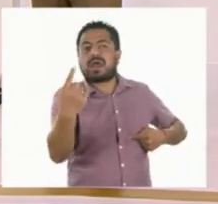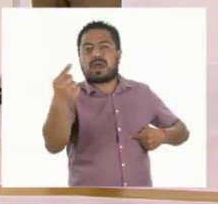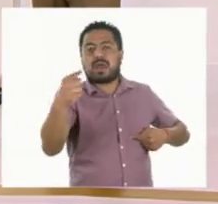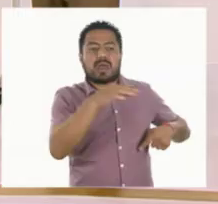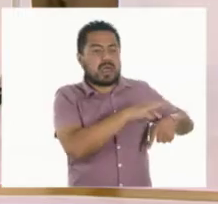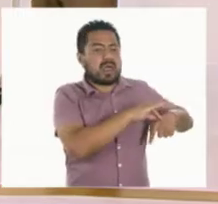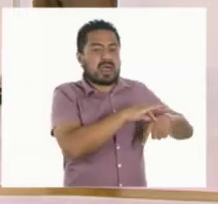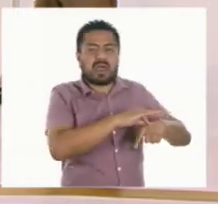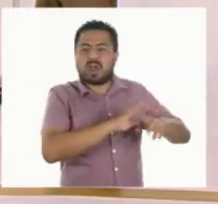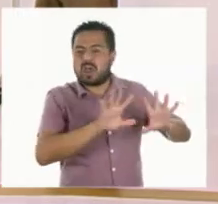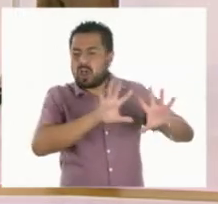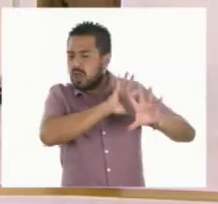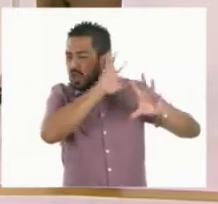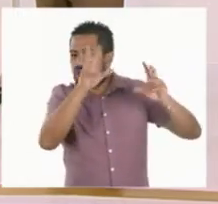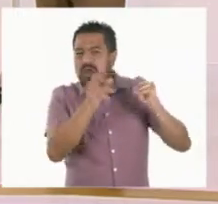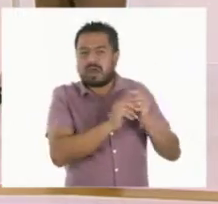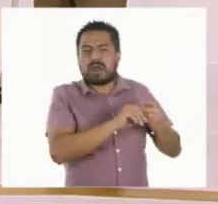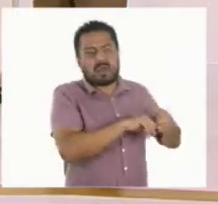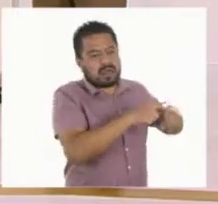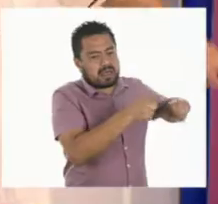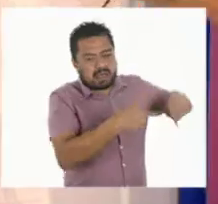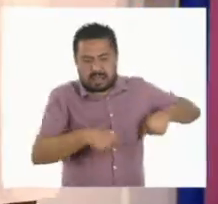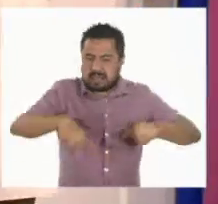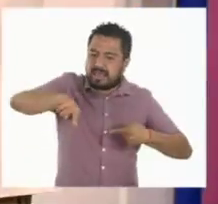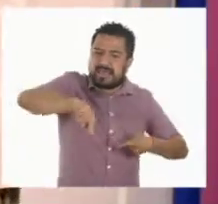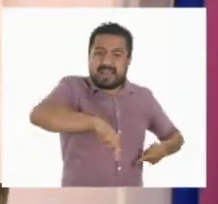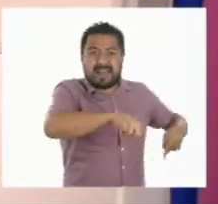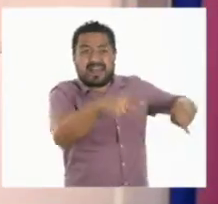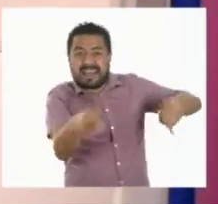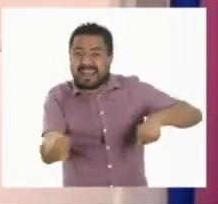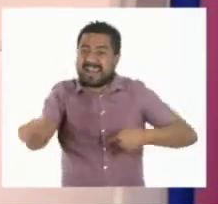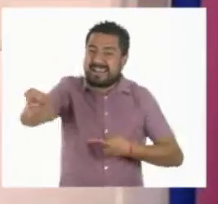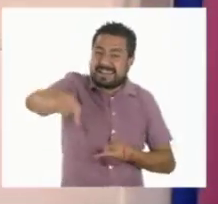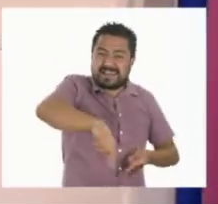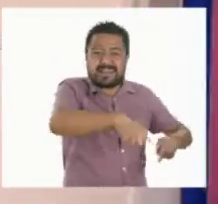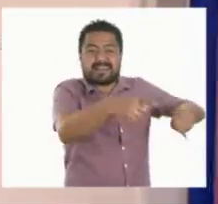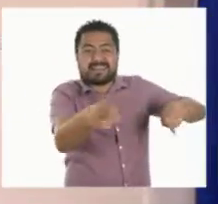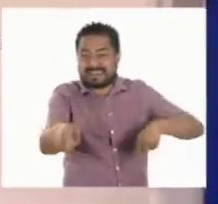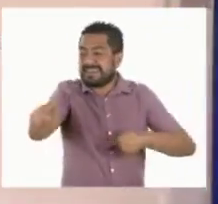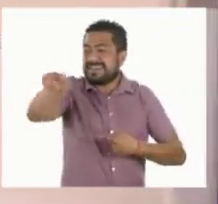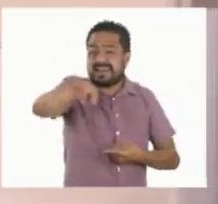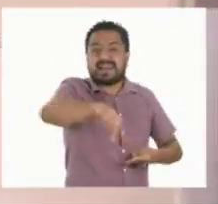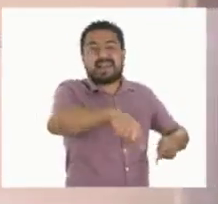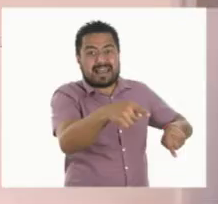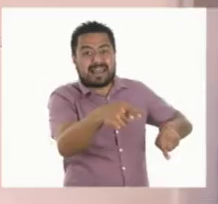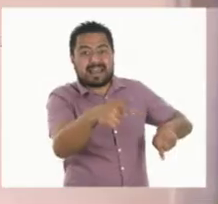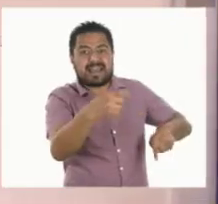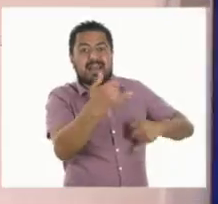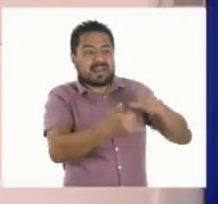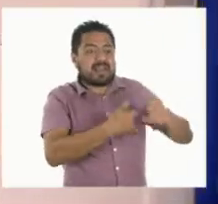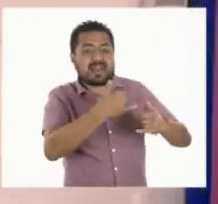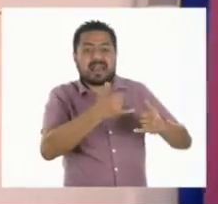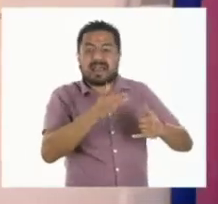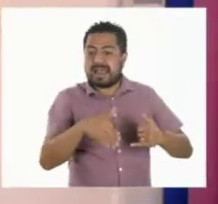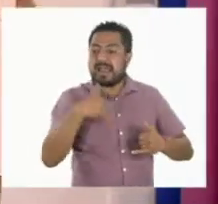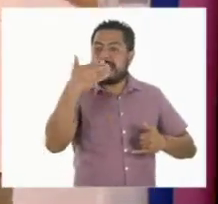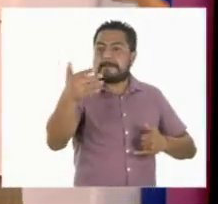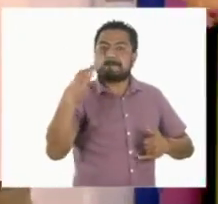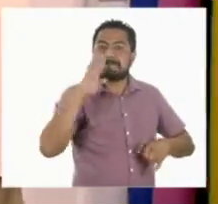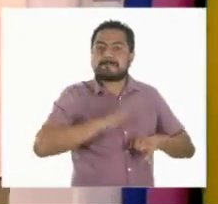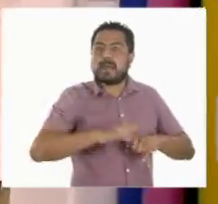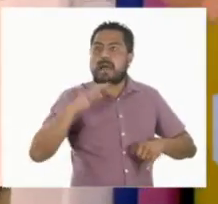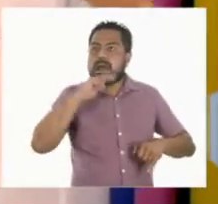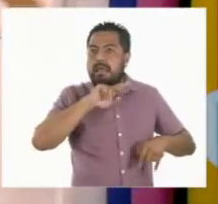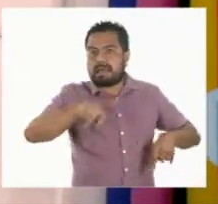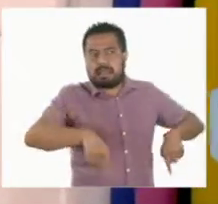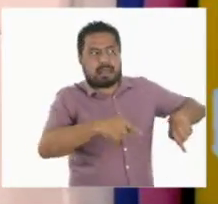todos teníamos que seguirlo. Entonces jugábamos a la víbora, víbora de la mar, por aquí pueden pasar. Los de adelante corren mucho y los